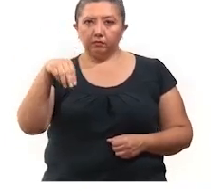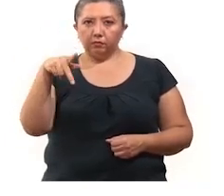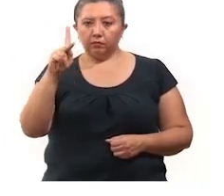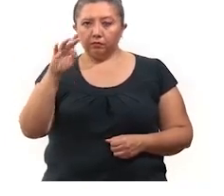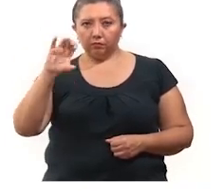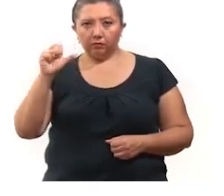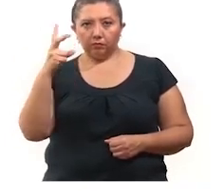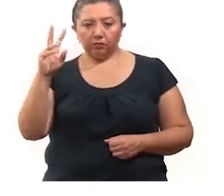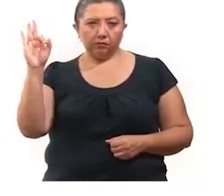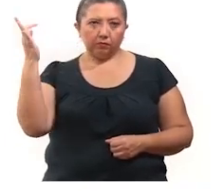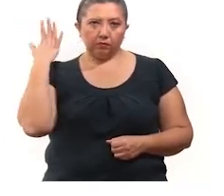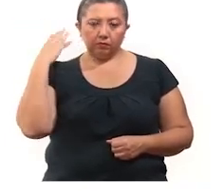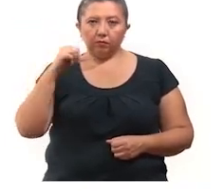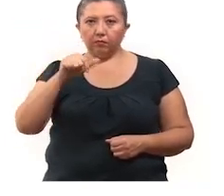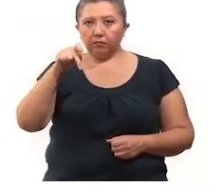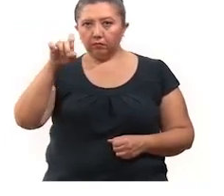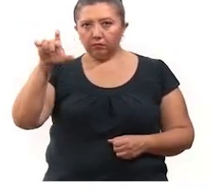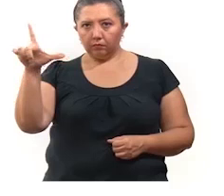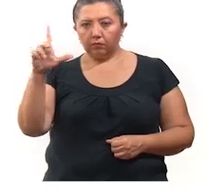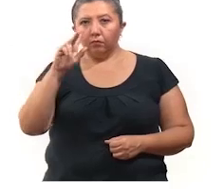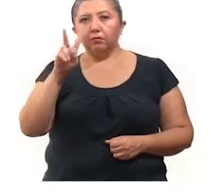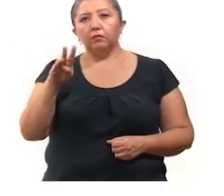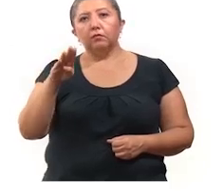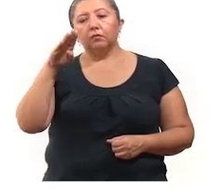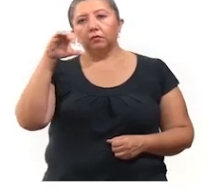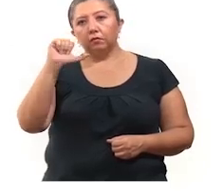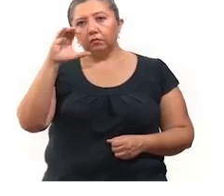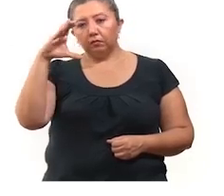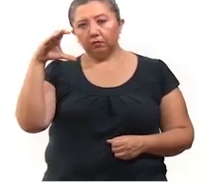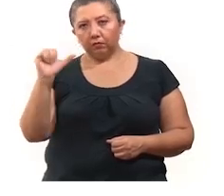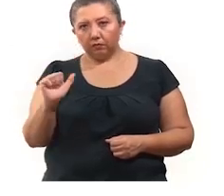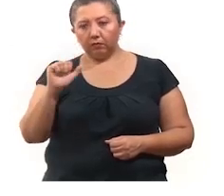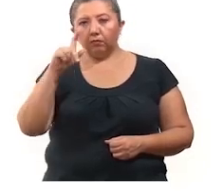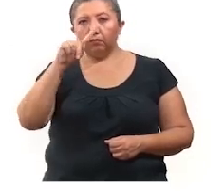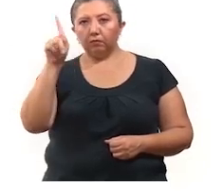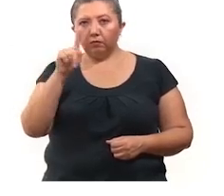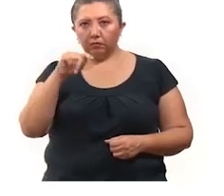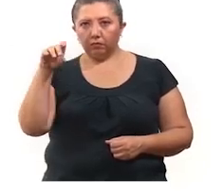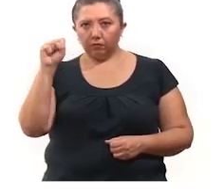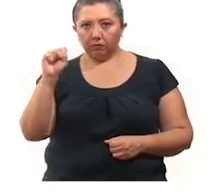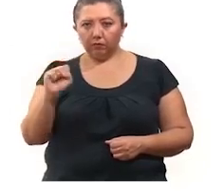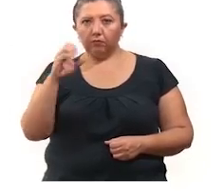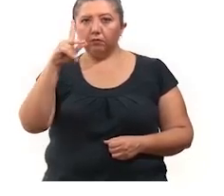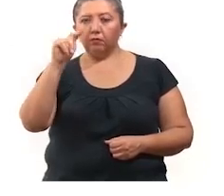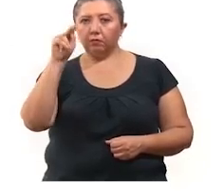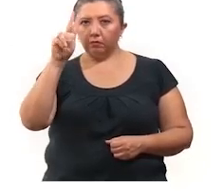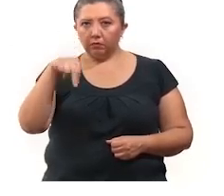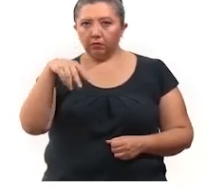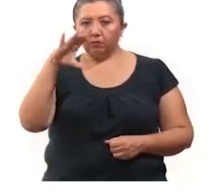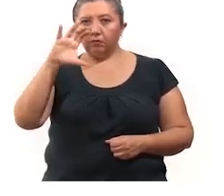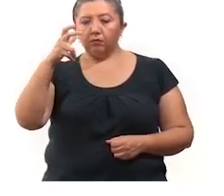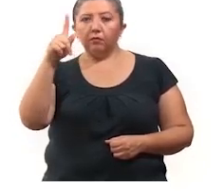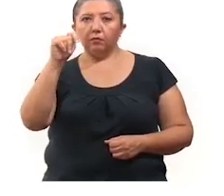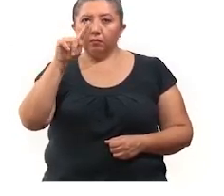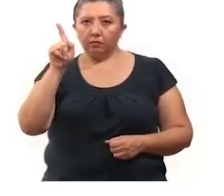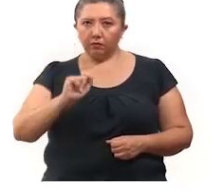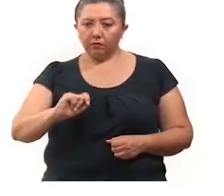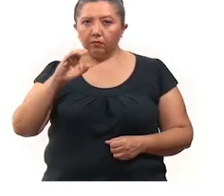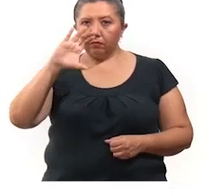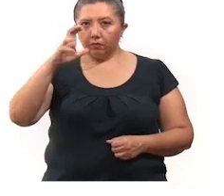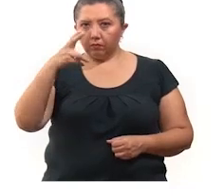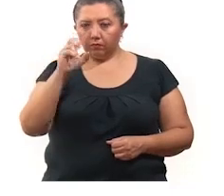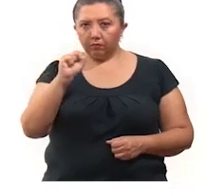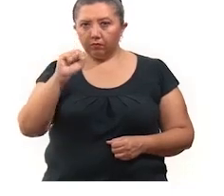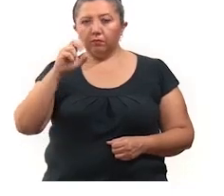2 foráneos y 1 en Aquil, Baca, Bocobá, Buxots, Celestún, Chaxinquín,